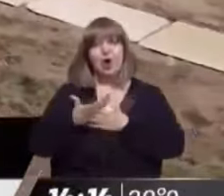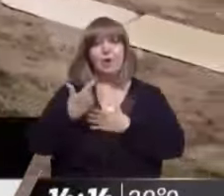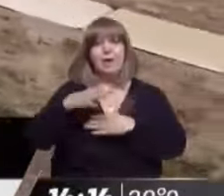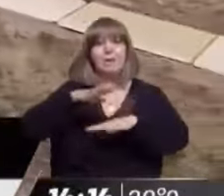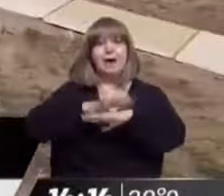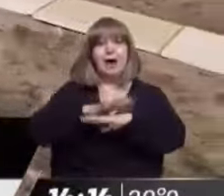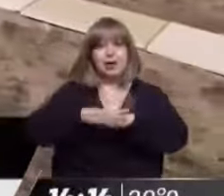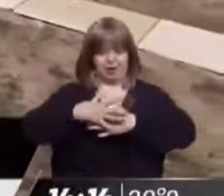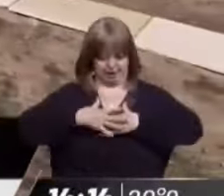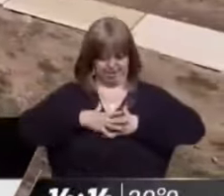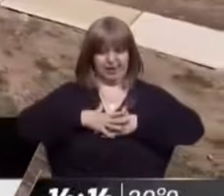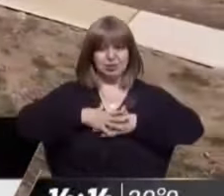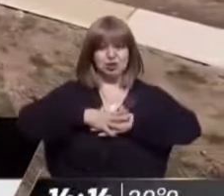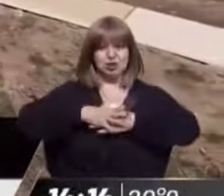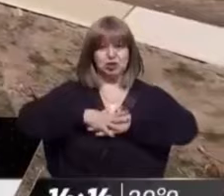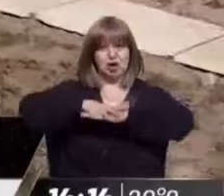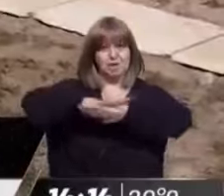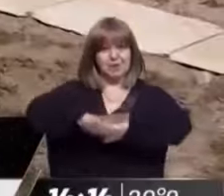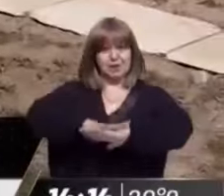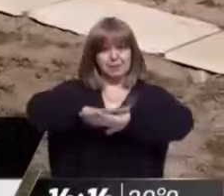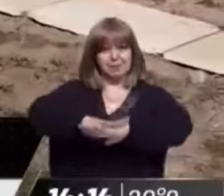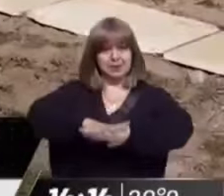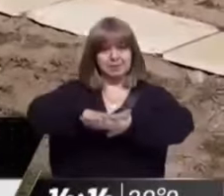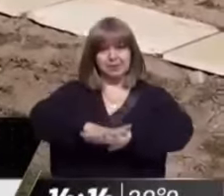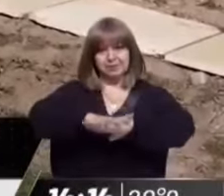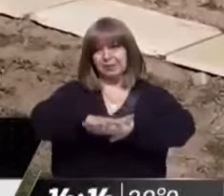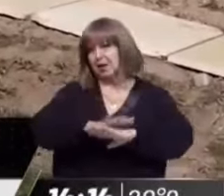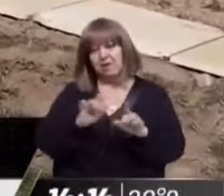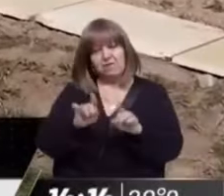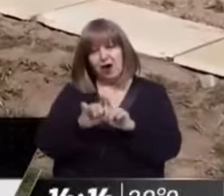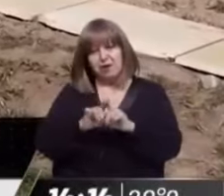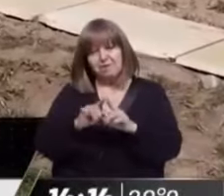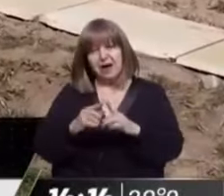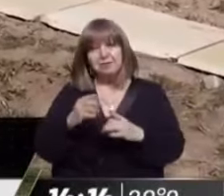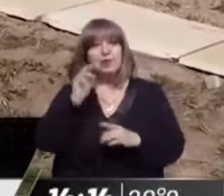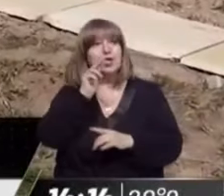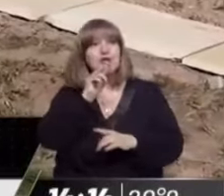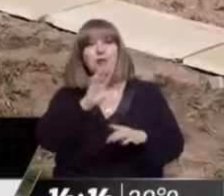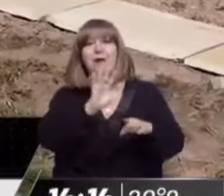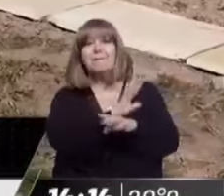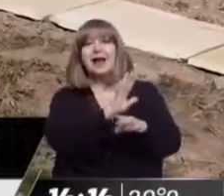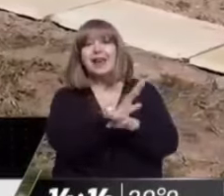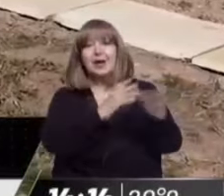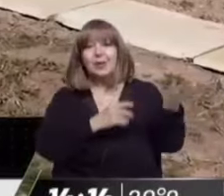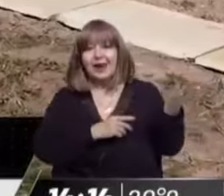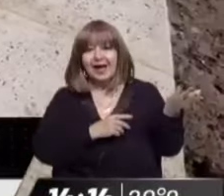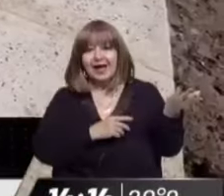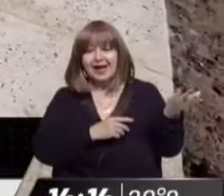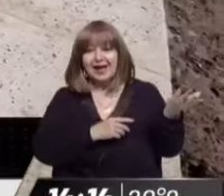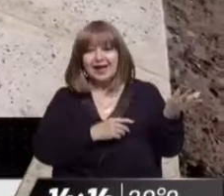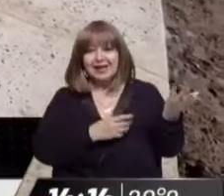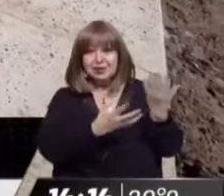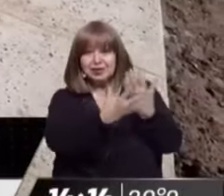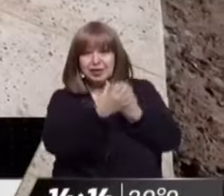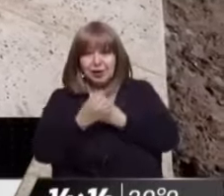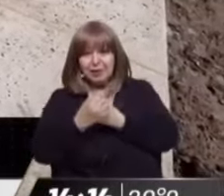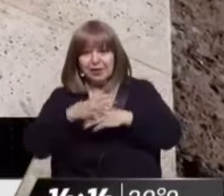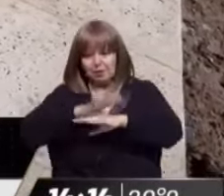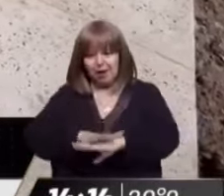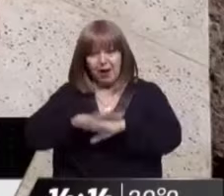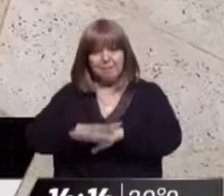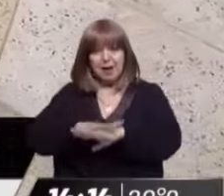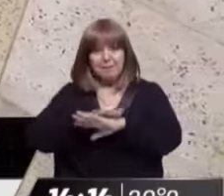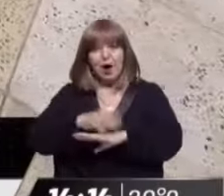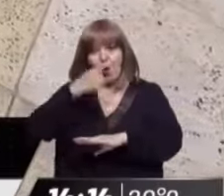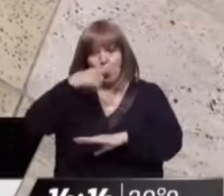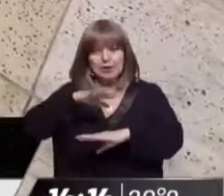no el pecho AC se lo puse y le empecé a hacer Así así así así hasta que ya al último dije Bueno ya ya está ya no no hacía nada y